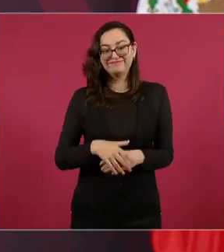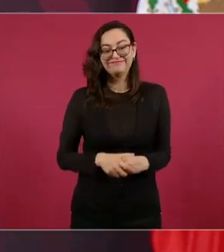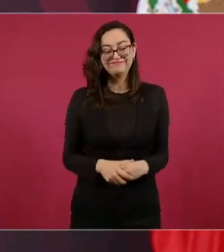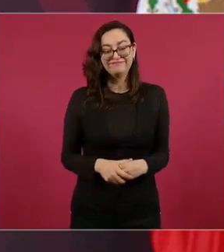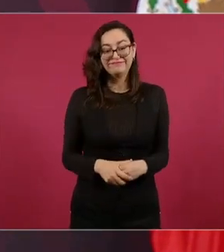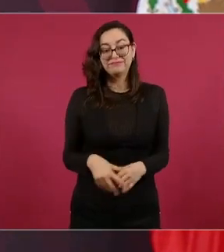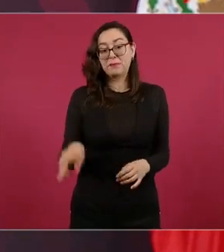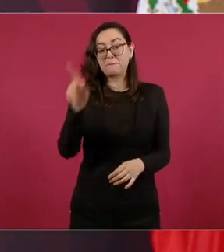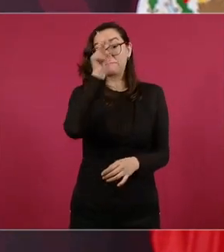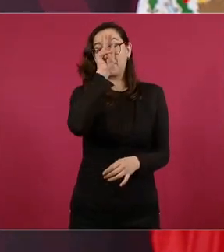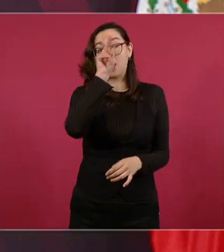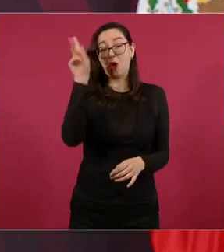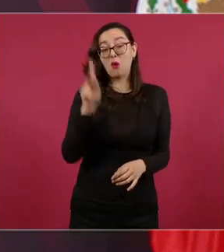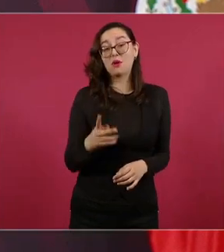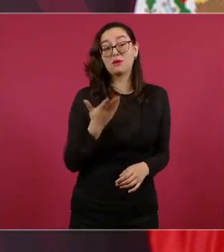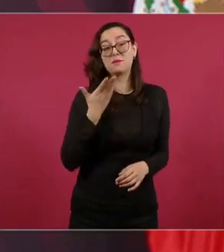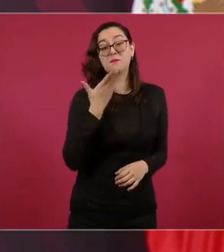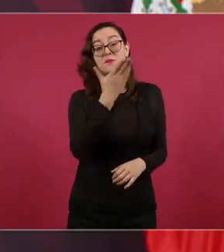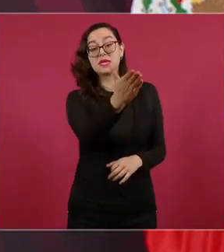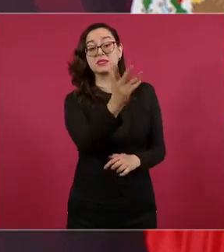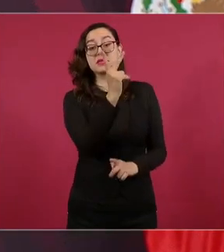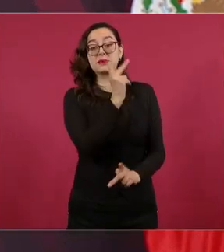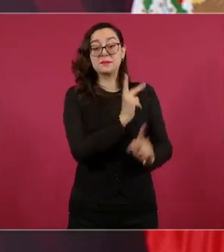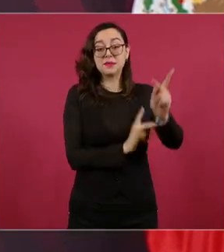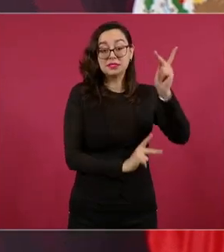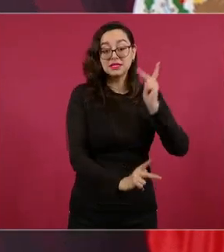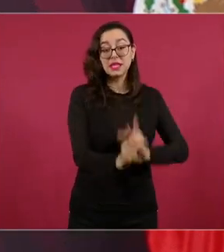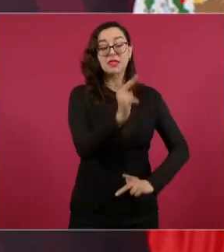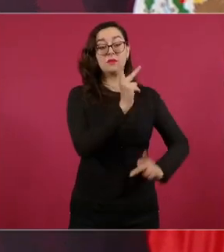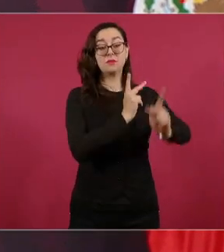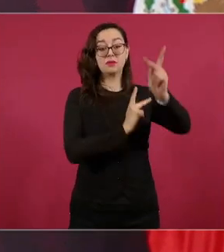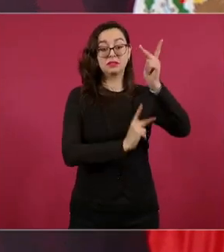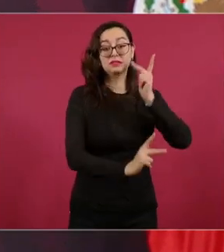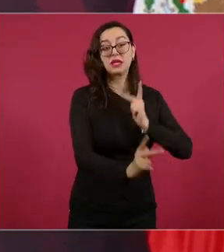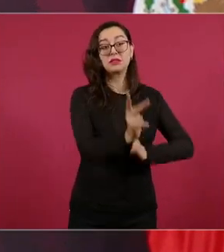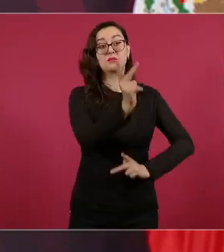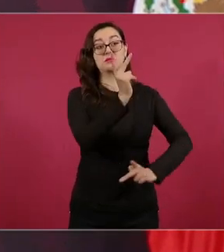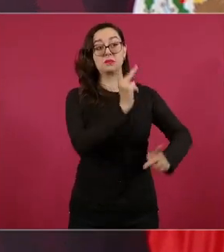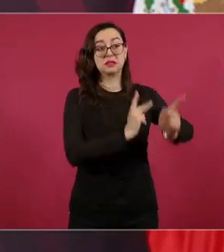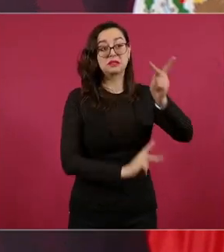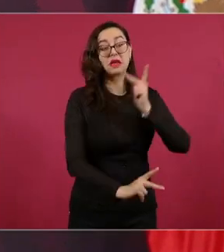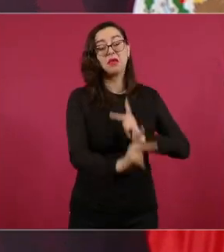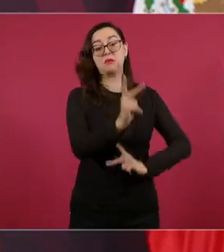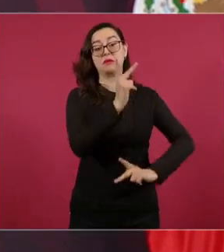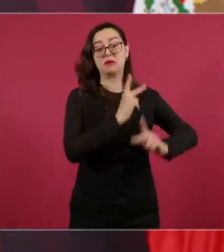se endeudó o mejor dicho que más endeudó al país.